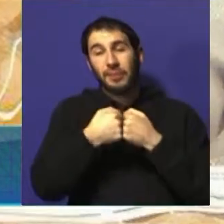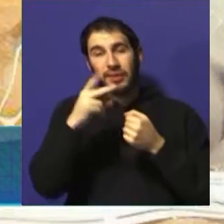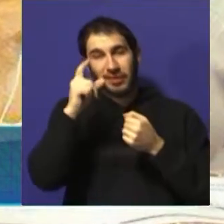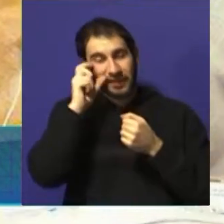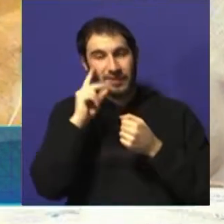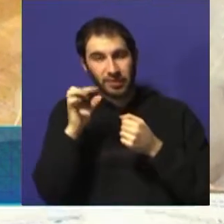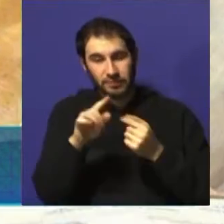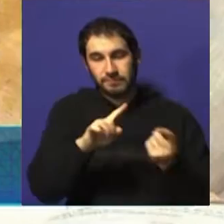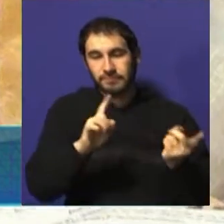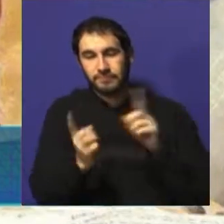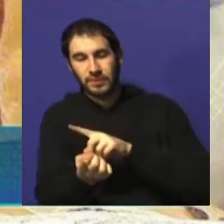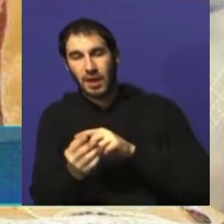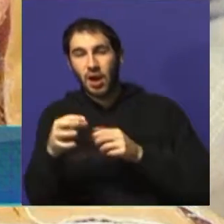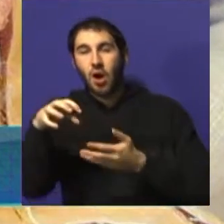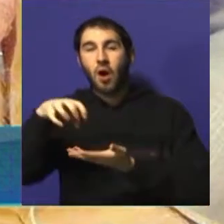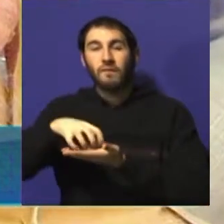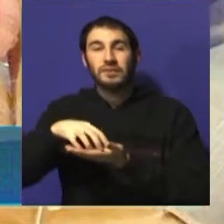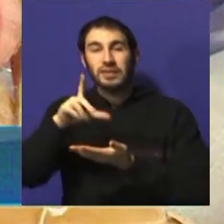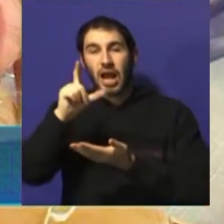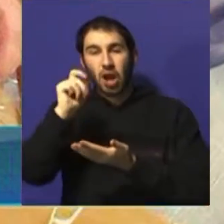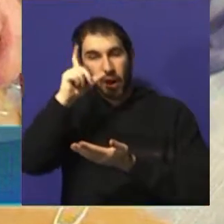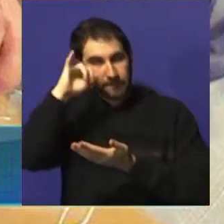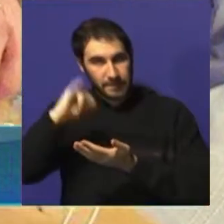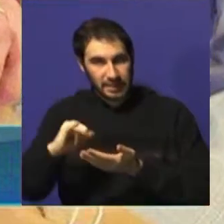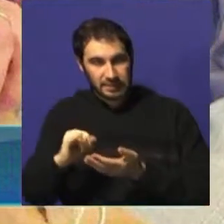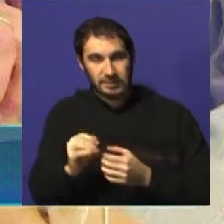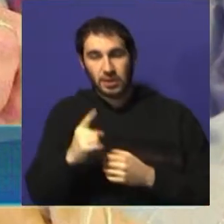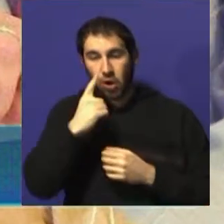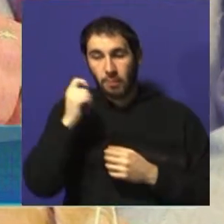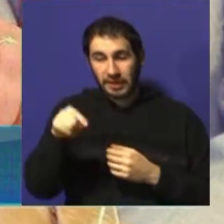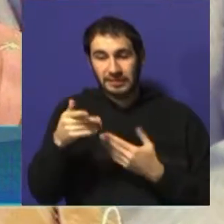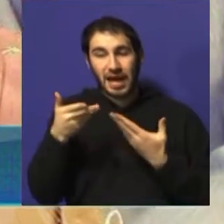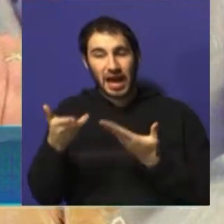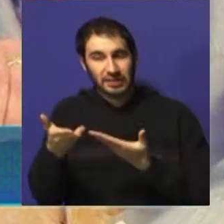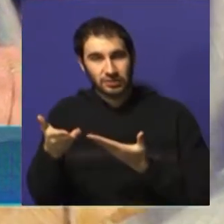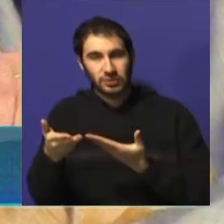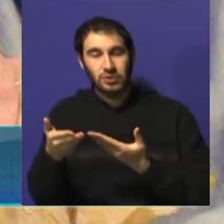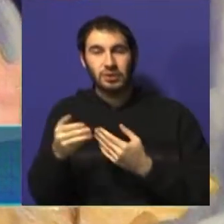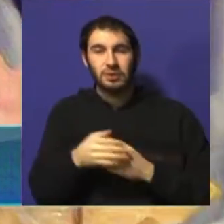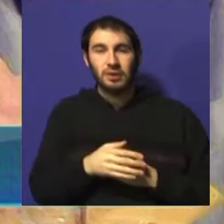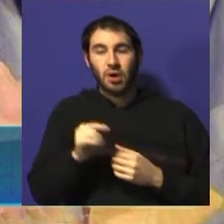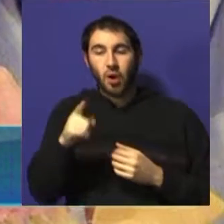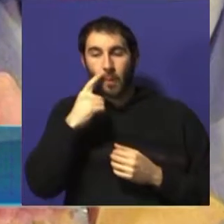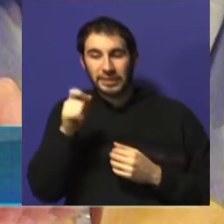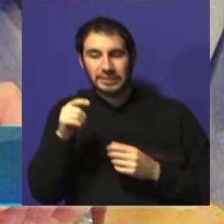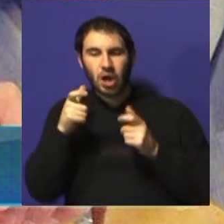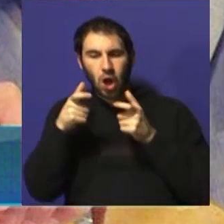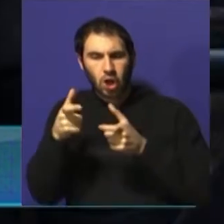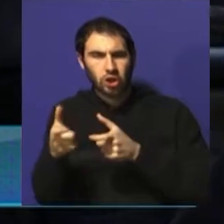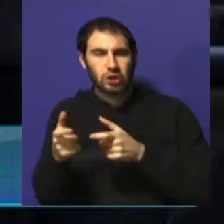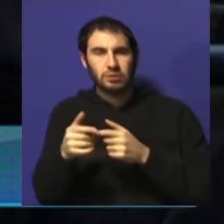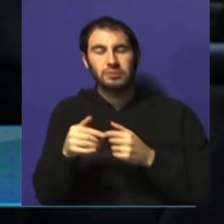había que pasar por la oficina de José López, que a la sazón era el hombre que controlaba a Julio De